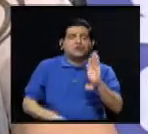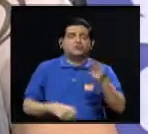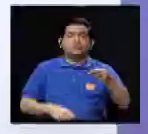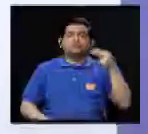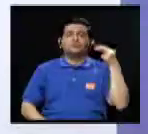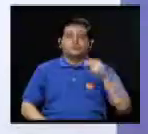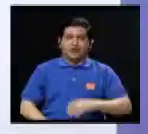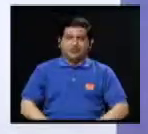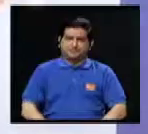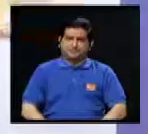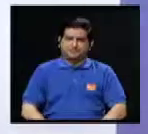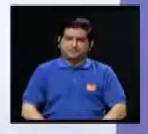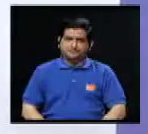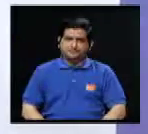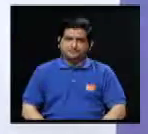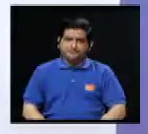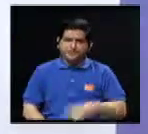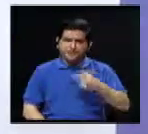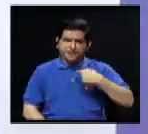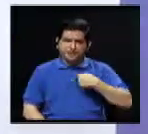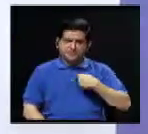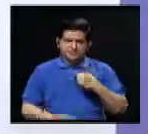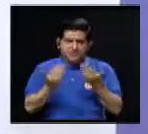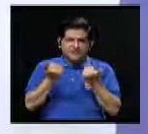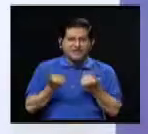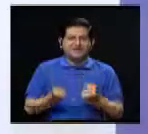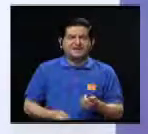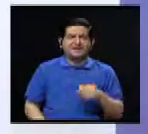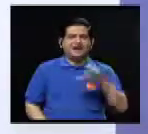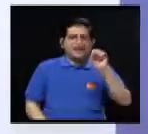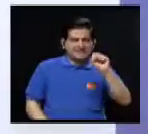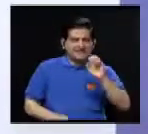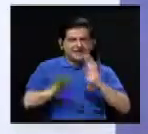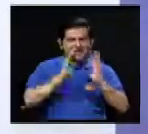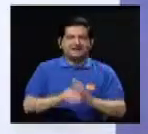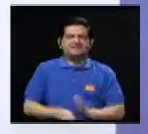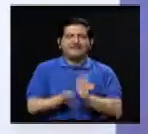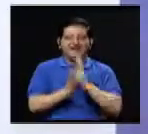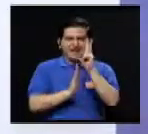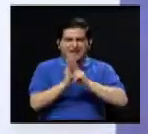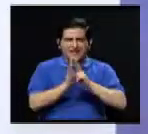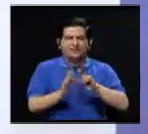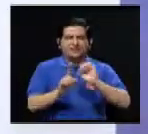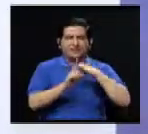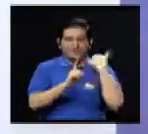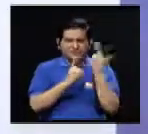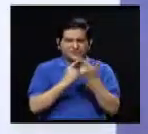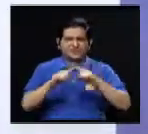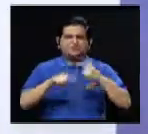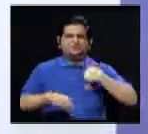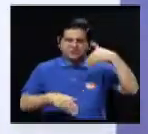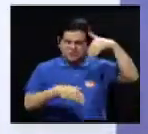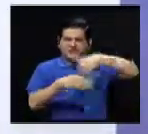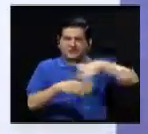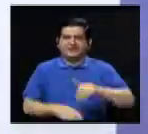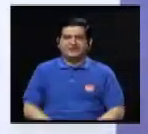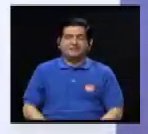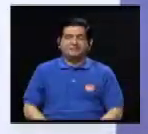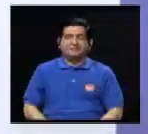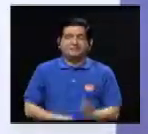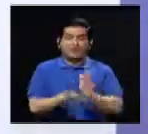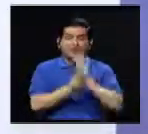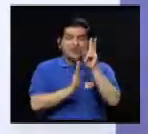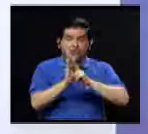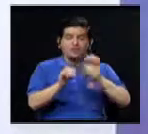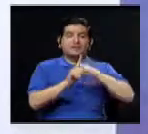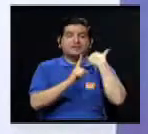Es que, bueno, yo quería que Sarita hablara un poco del documental social, pero voy a meterme en eso un poco, que precisamente el documental